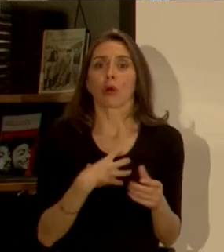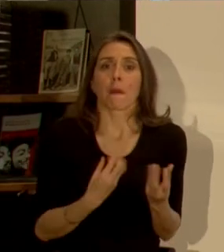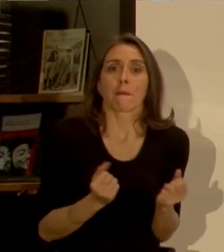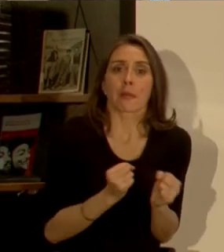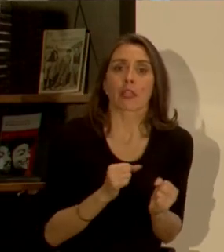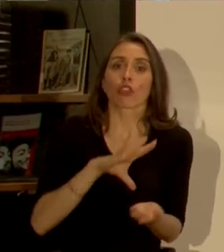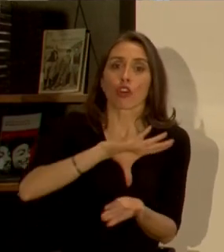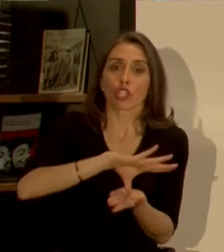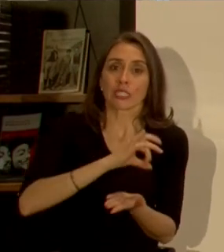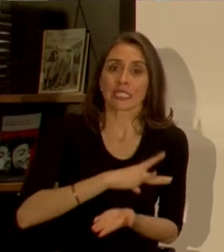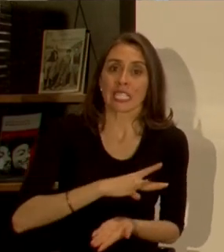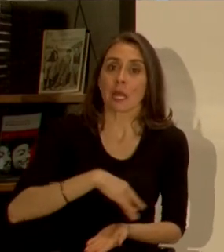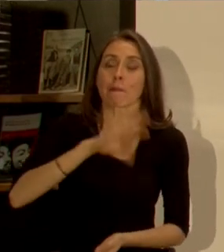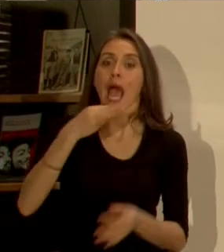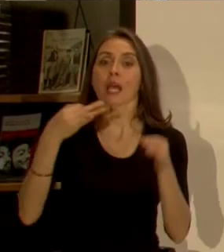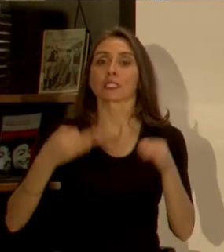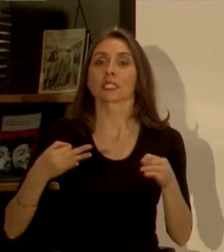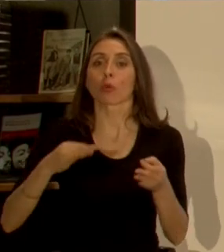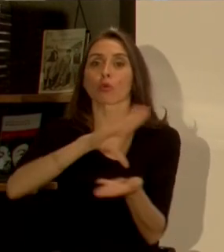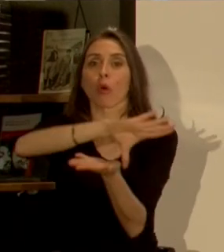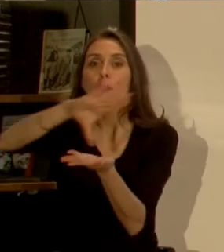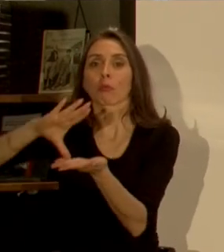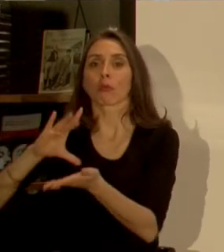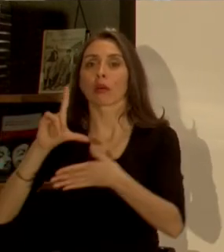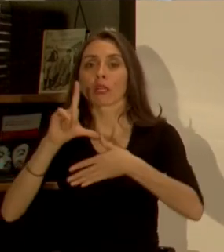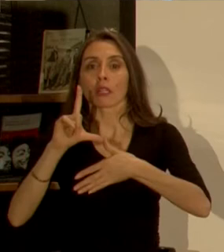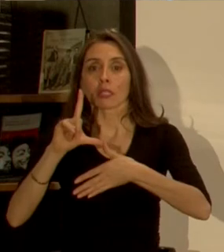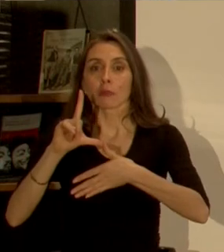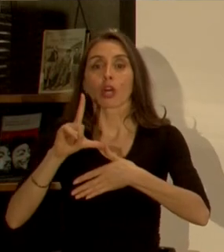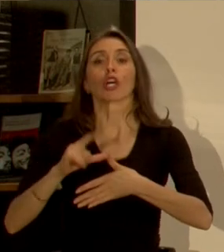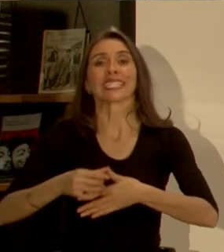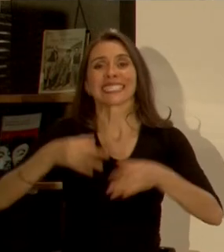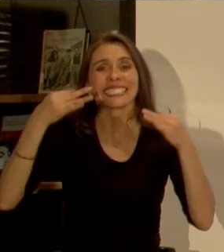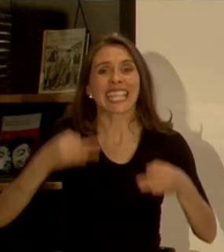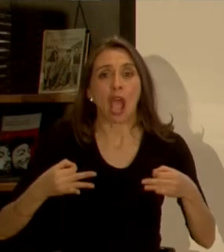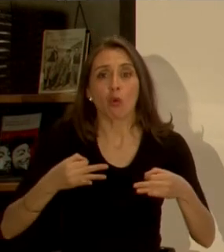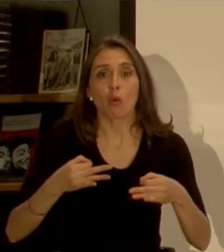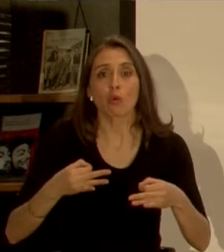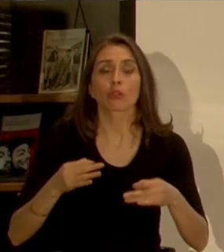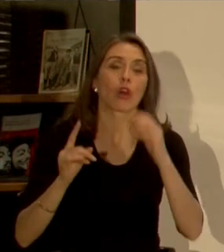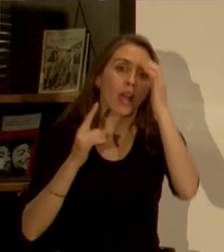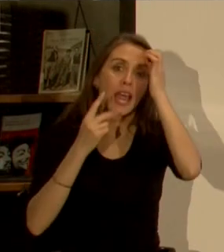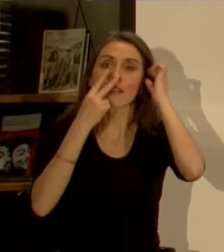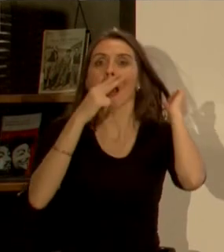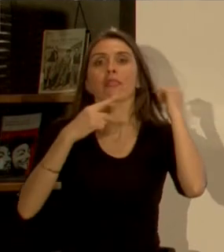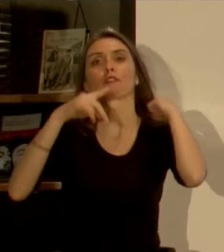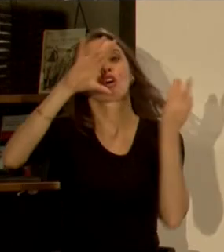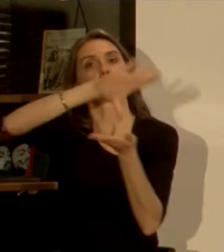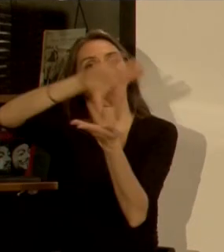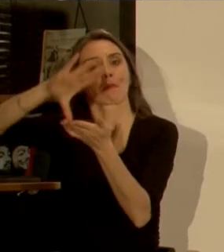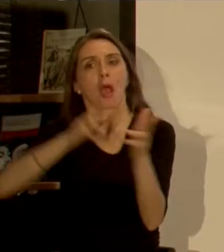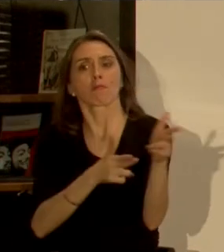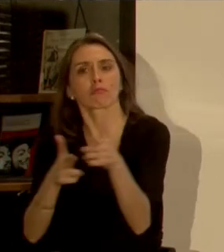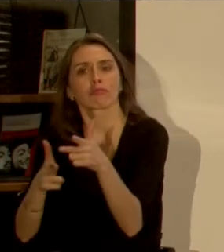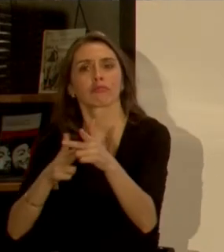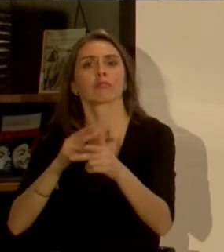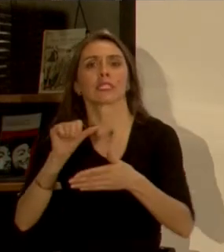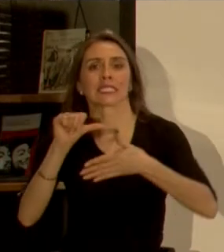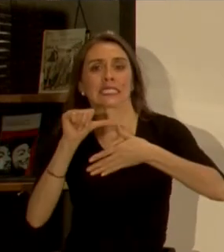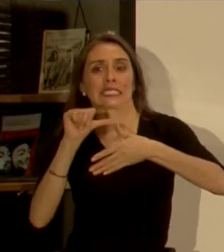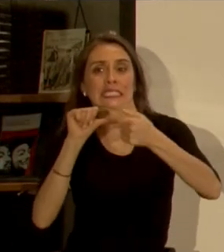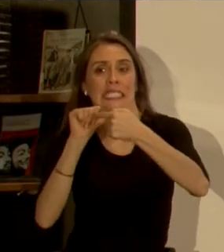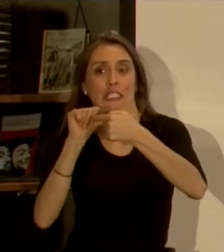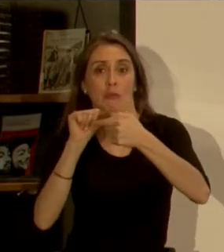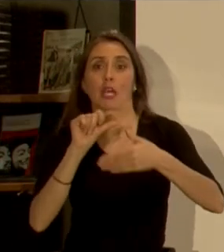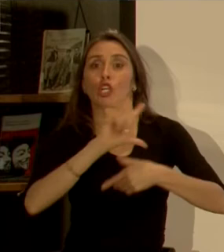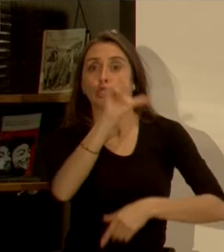Chile es el país más seguro de Latinoamérica, ¿no pasa? Sí. De lo más seguro. No tiene ninguna razón con los cargos violentos, paquemos de Centroamérica e incluso